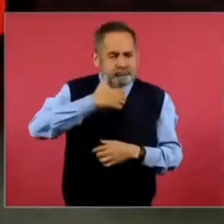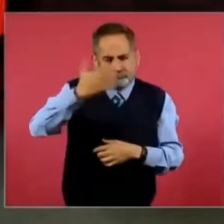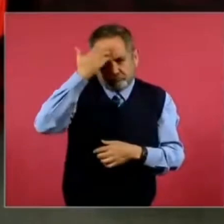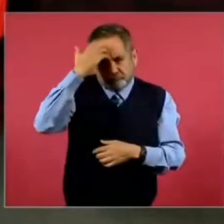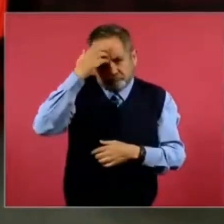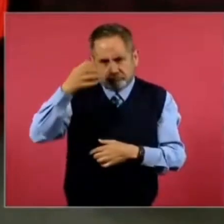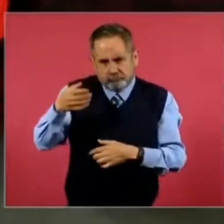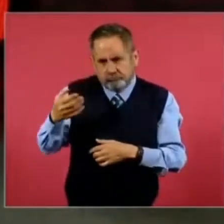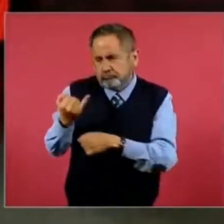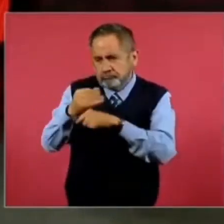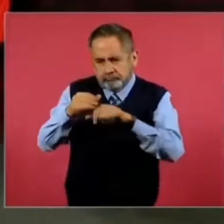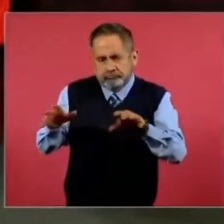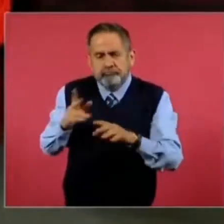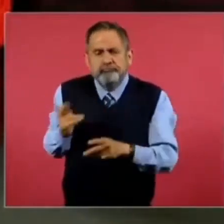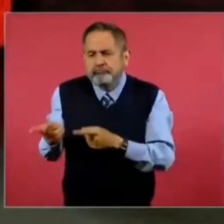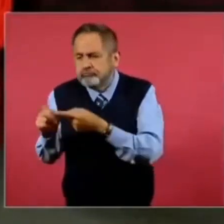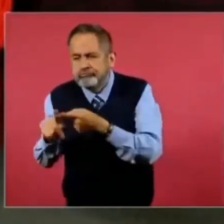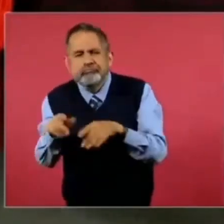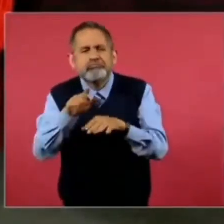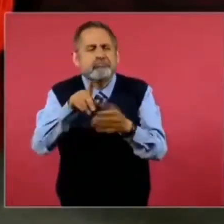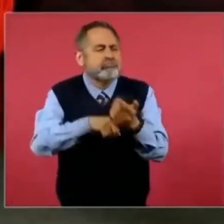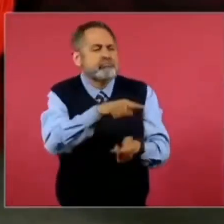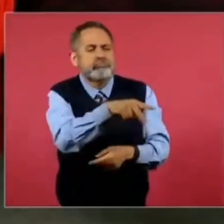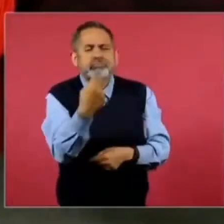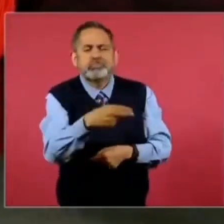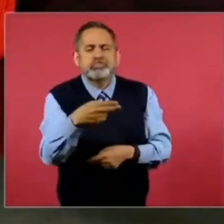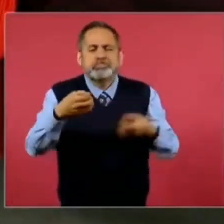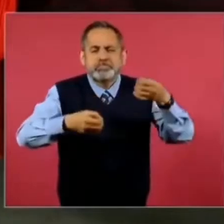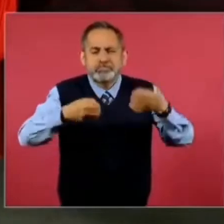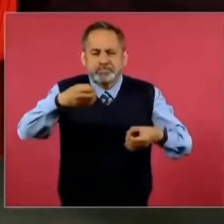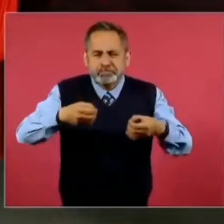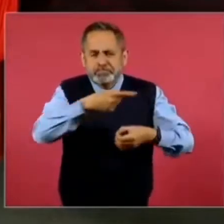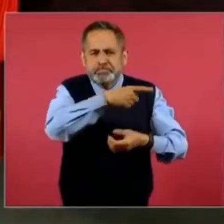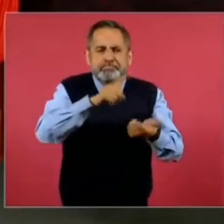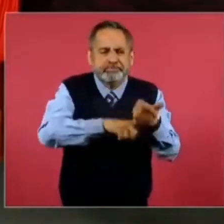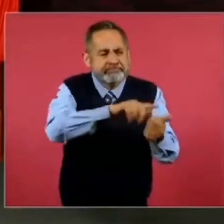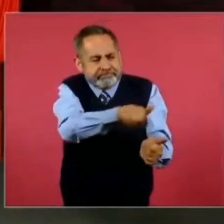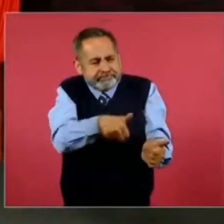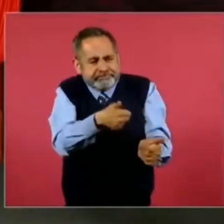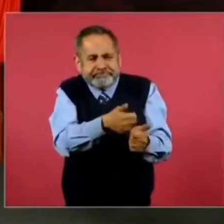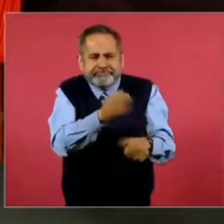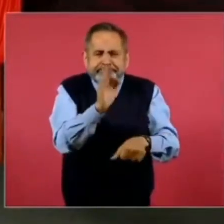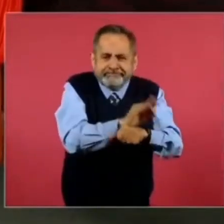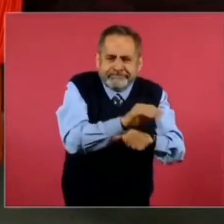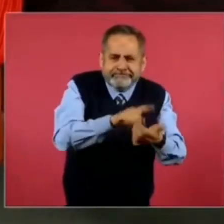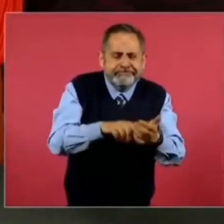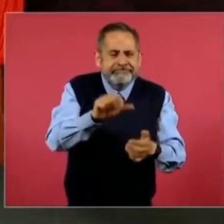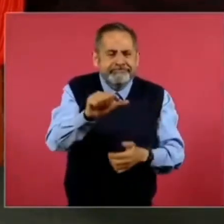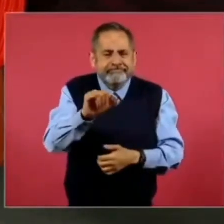este informe sobre el juez al que se le dio asilo.